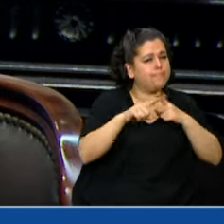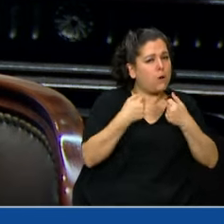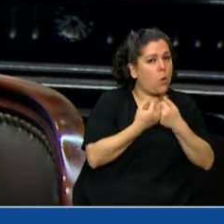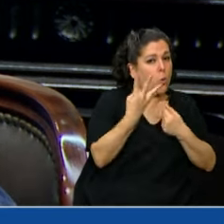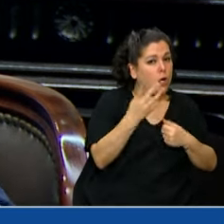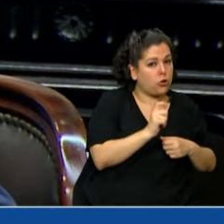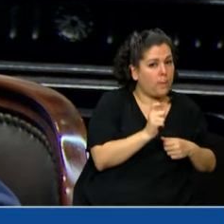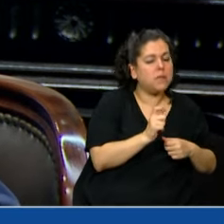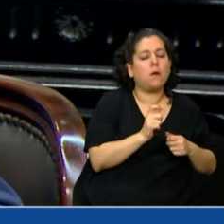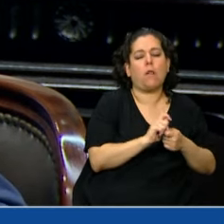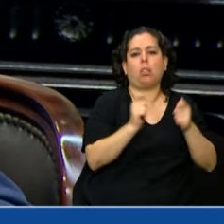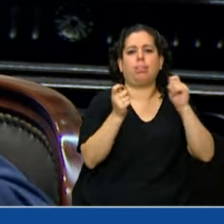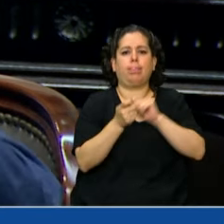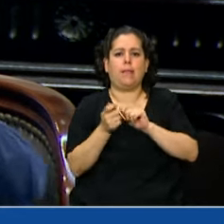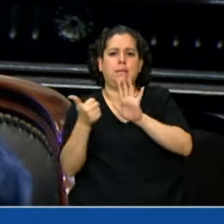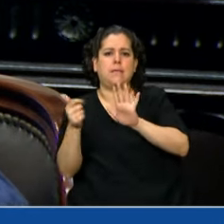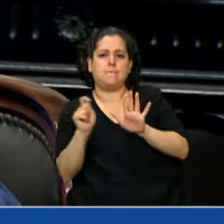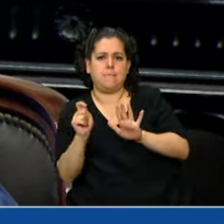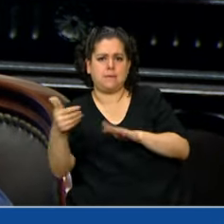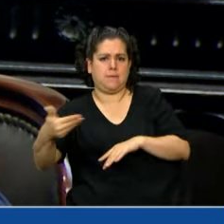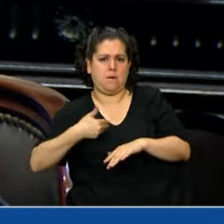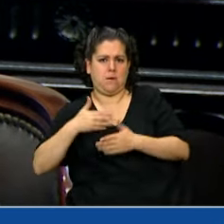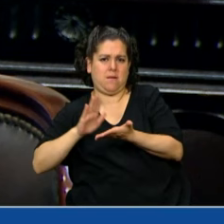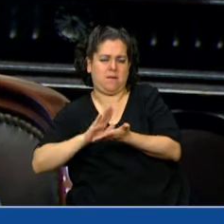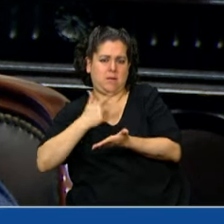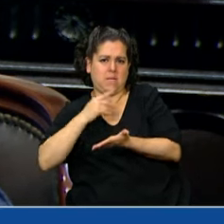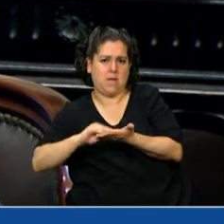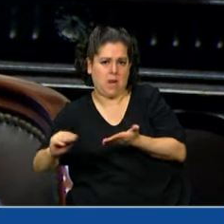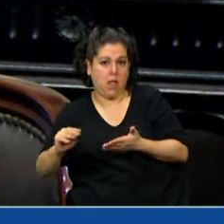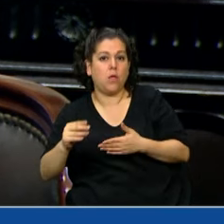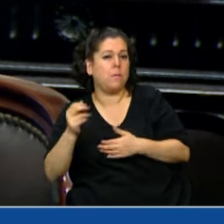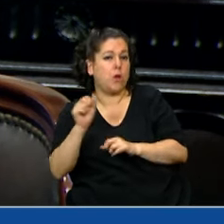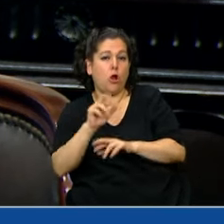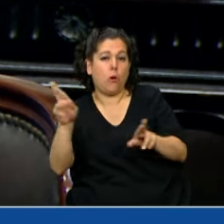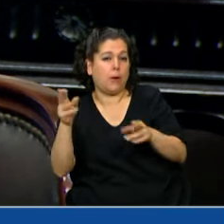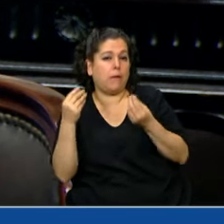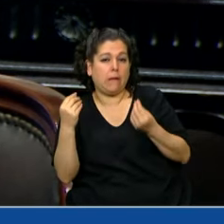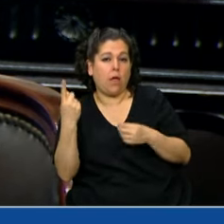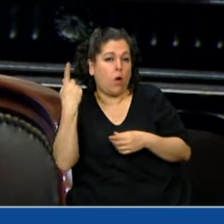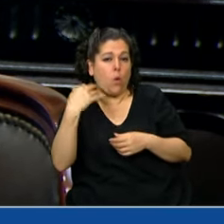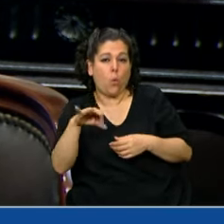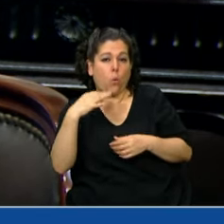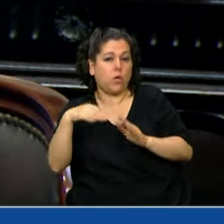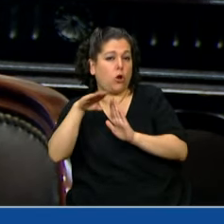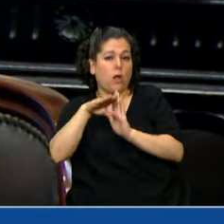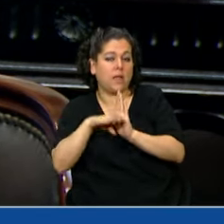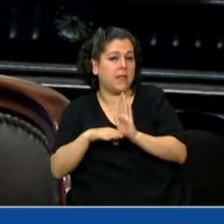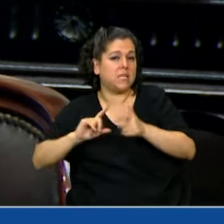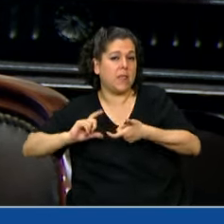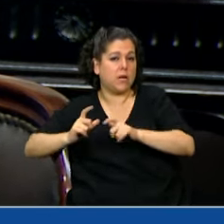a seis pero lo peor del caso es que establece un único índice de